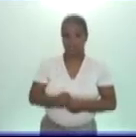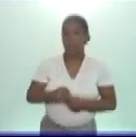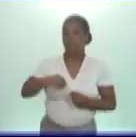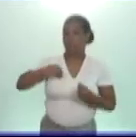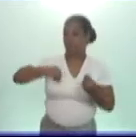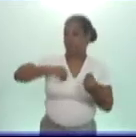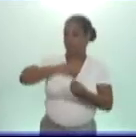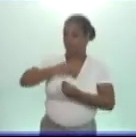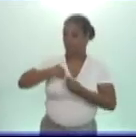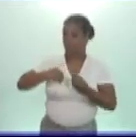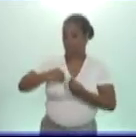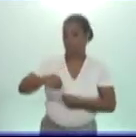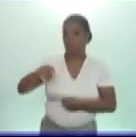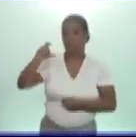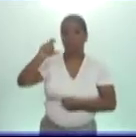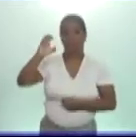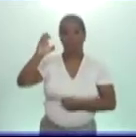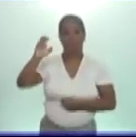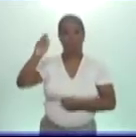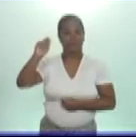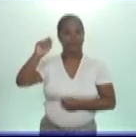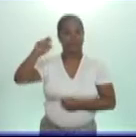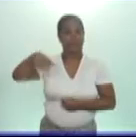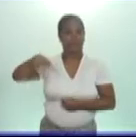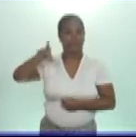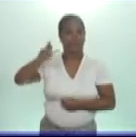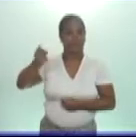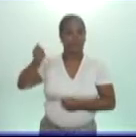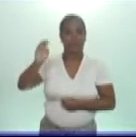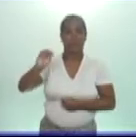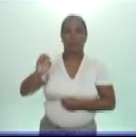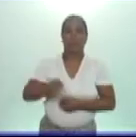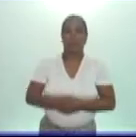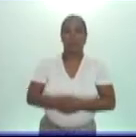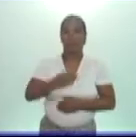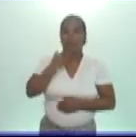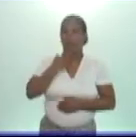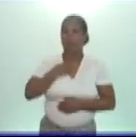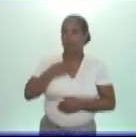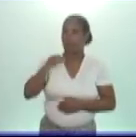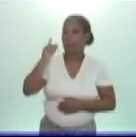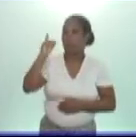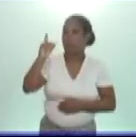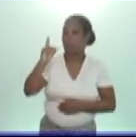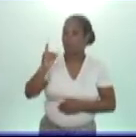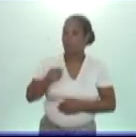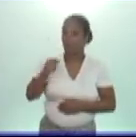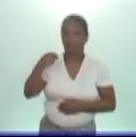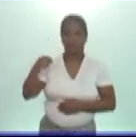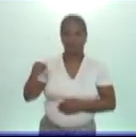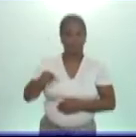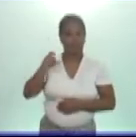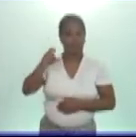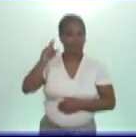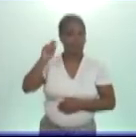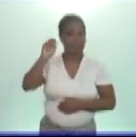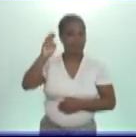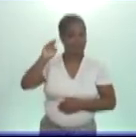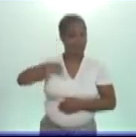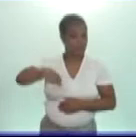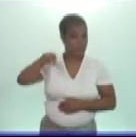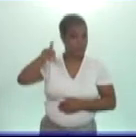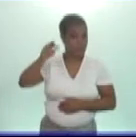y viceversa, porque bueno, en este caso, como tenemos un dato escrito en centigramos, bueno, pues lo vamos a convertir